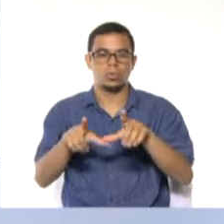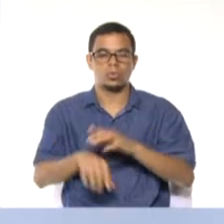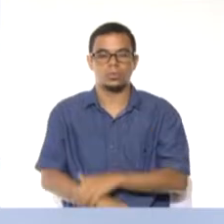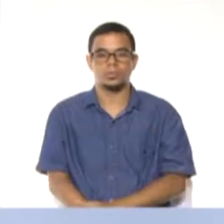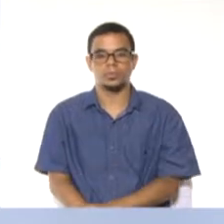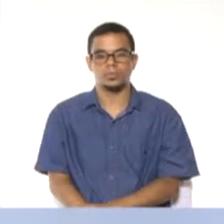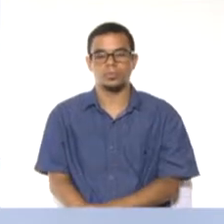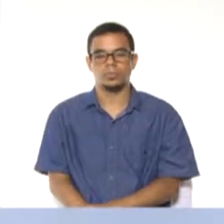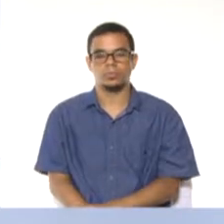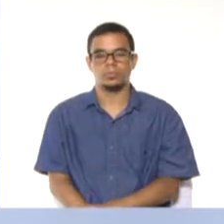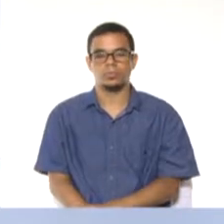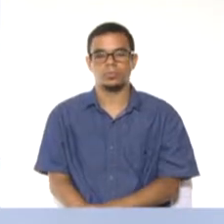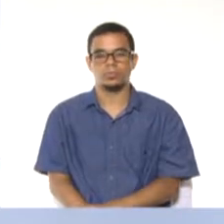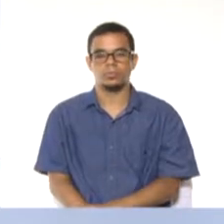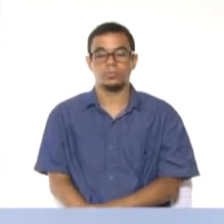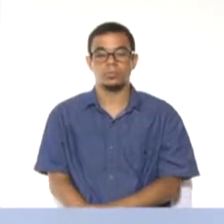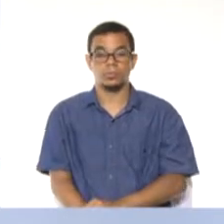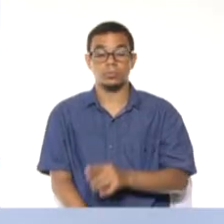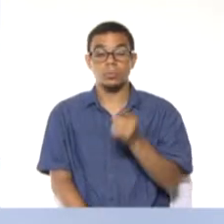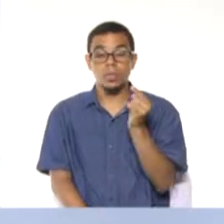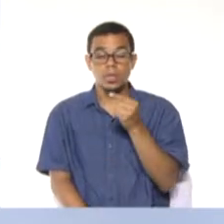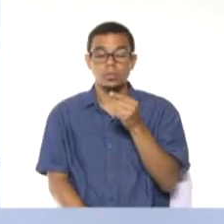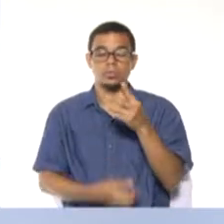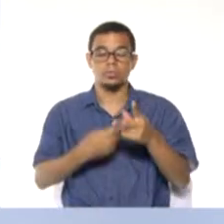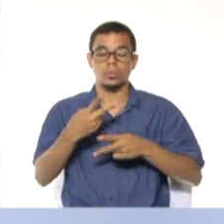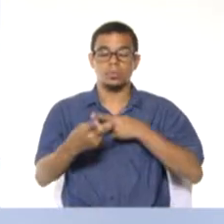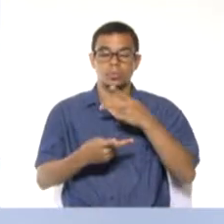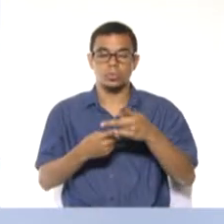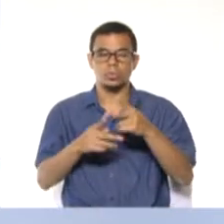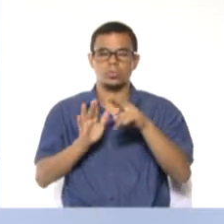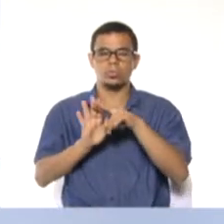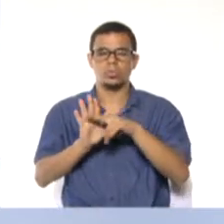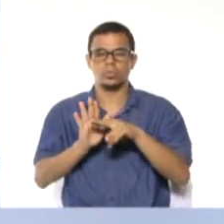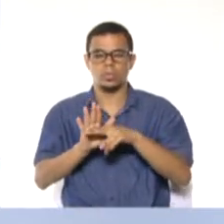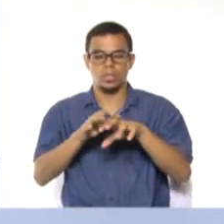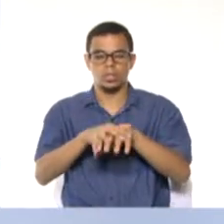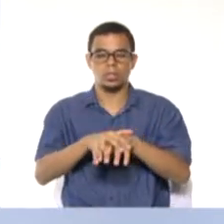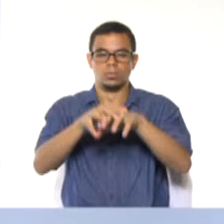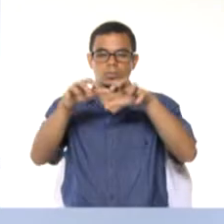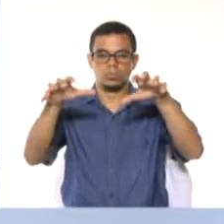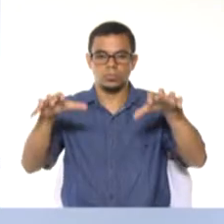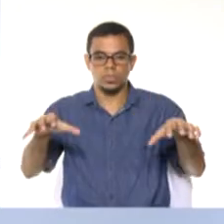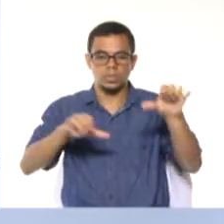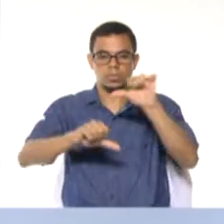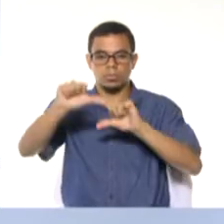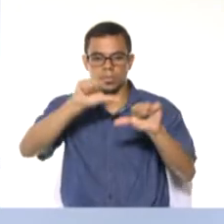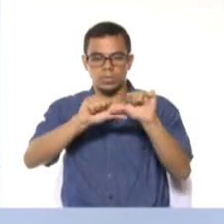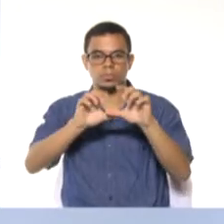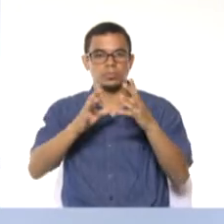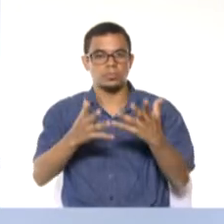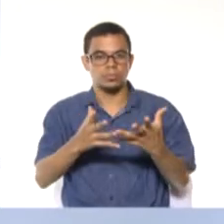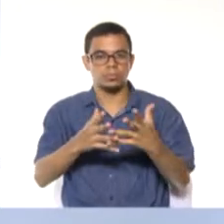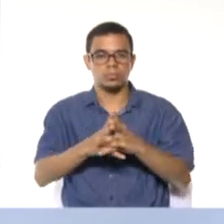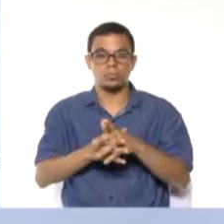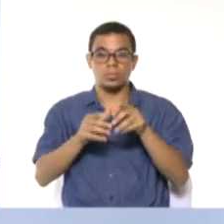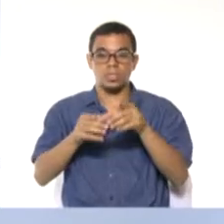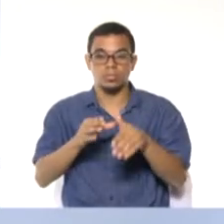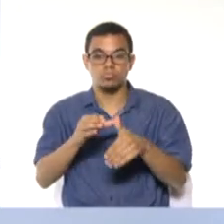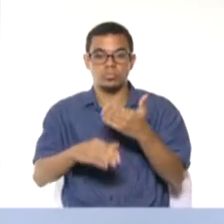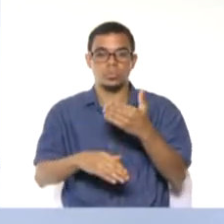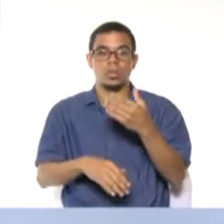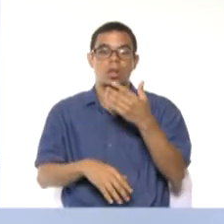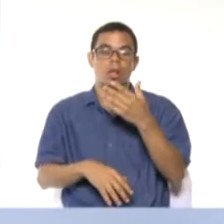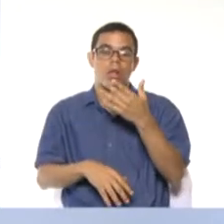Esto es referente a los procedimientos y técnicas de separación de mezclas. Obtuvieron sal artesanal. Pero